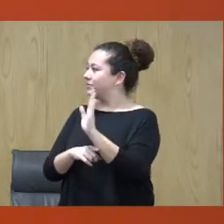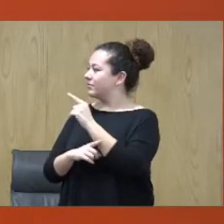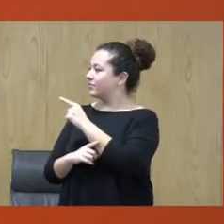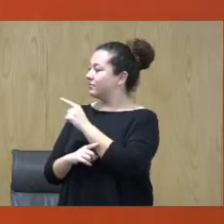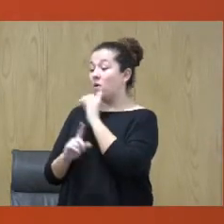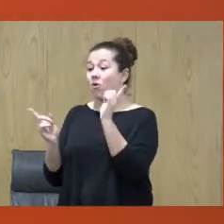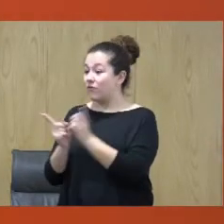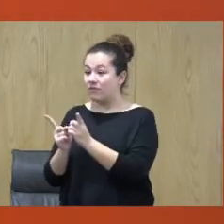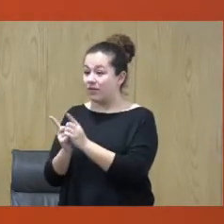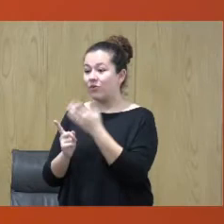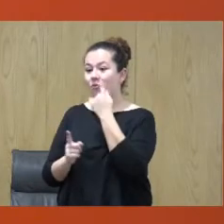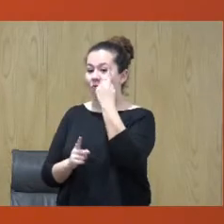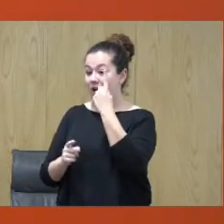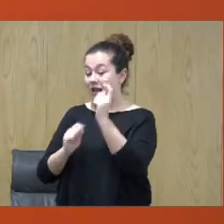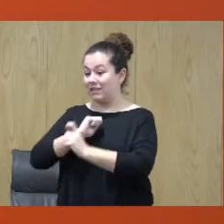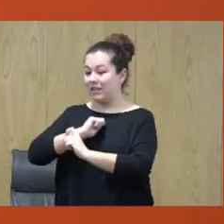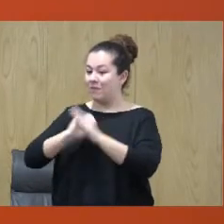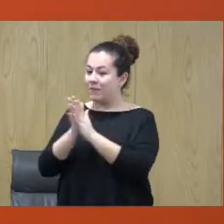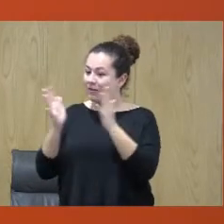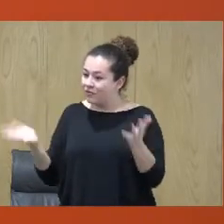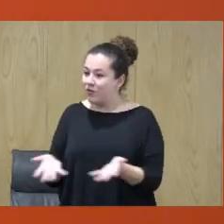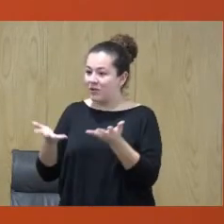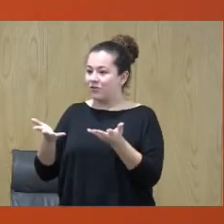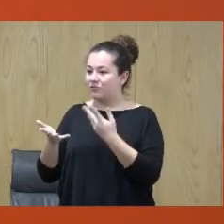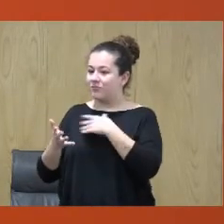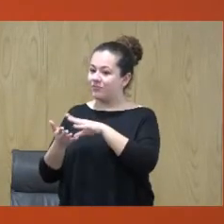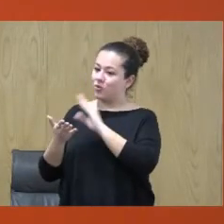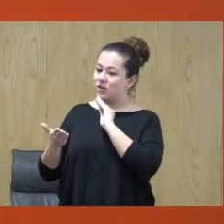pues una de esas estrategias para el fomento de la comprensión